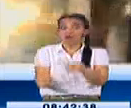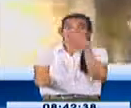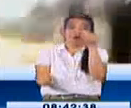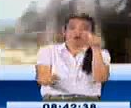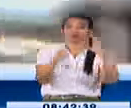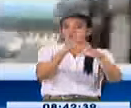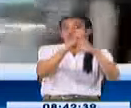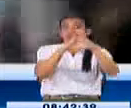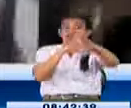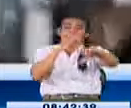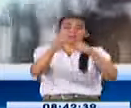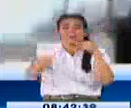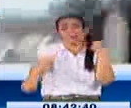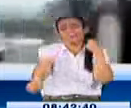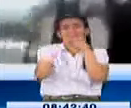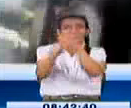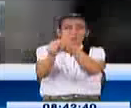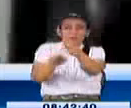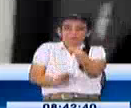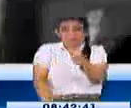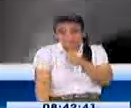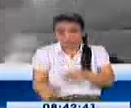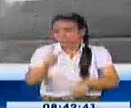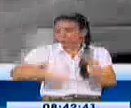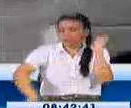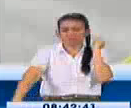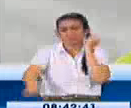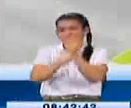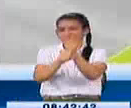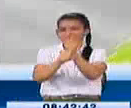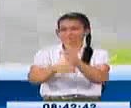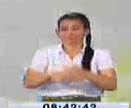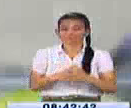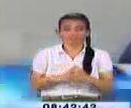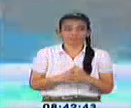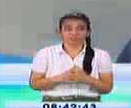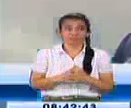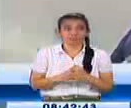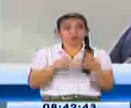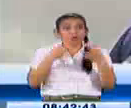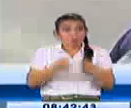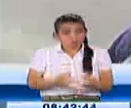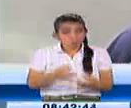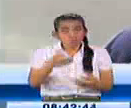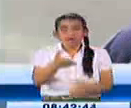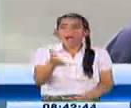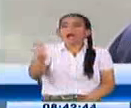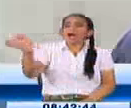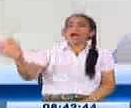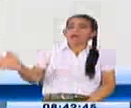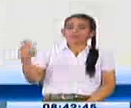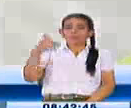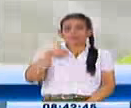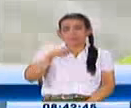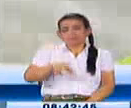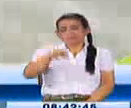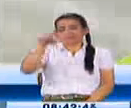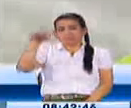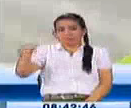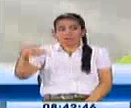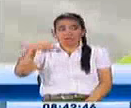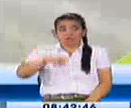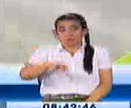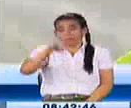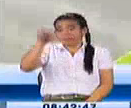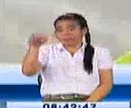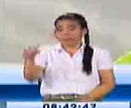de la CLP no pudo frenar a tiempo y chocó. El señor cobrador me estaba abriendo la puerta para yo bajar. En el momento que